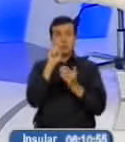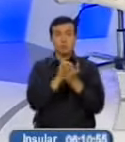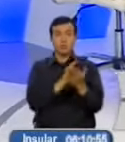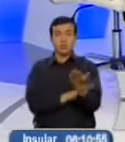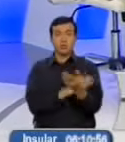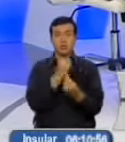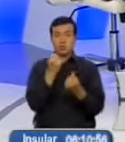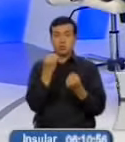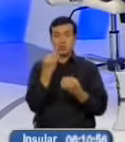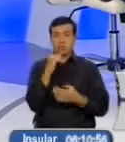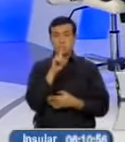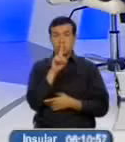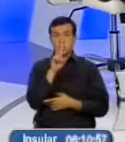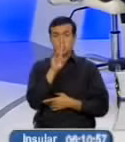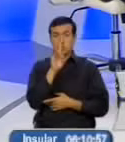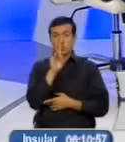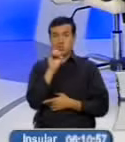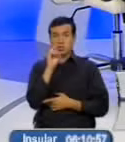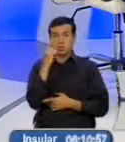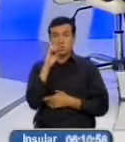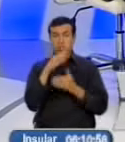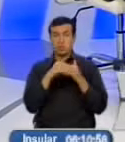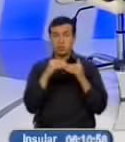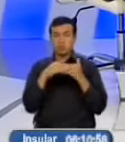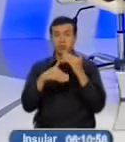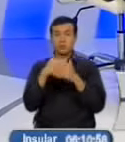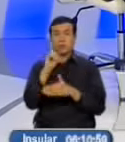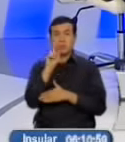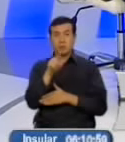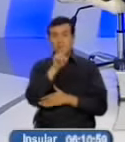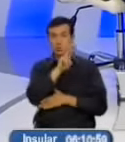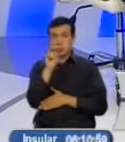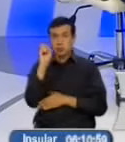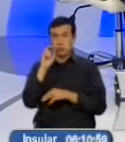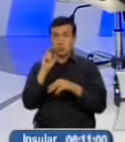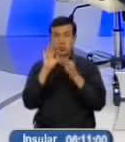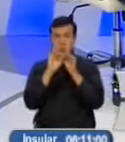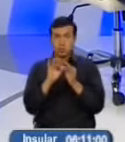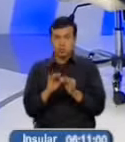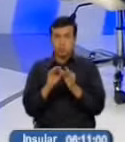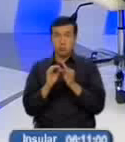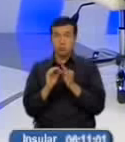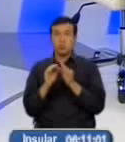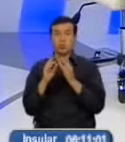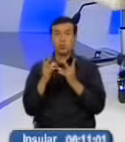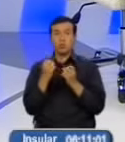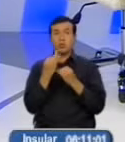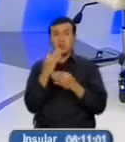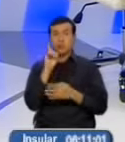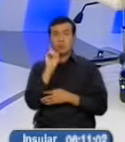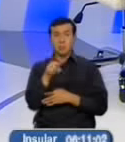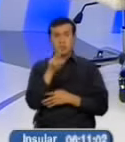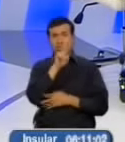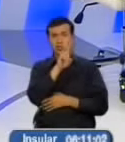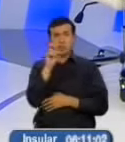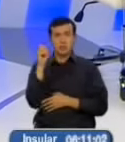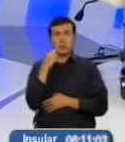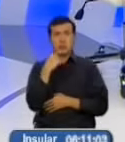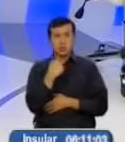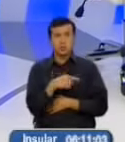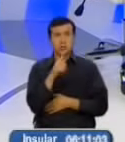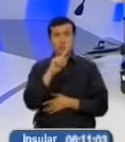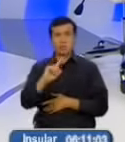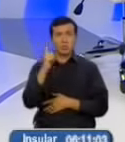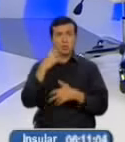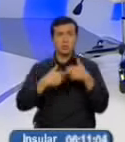iba a costar 180 millones y terminó costando 1.200, no construirla, repotenciarla, 1.200. y ahora me cuentan que el